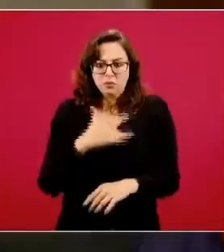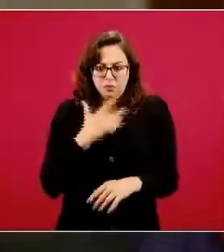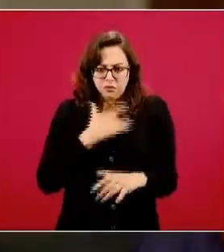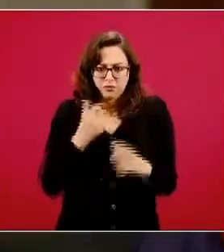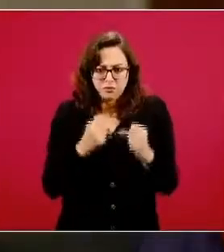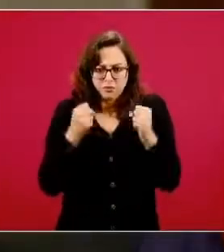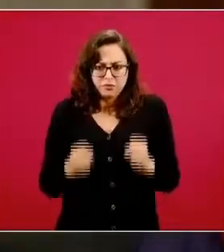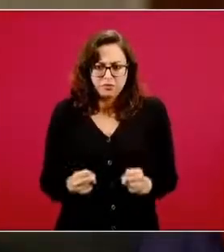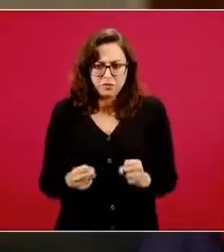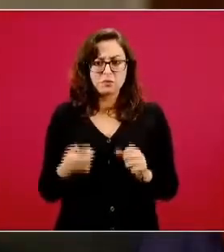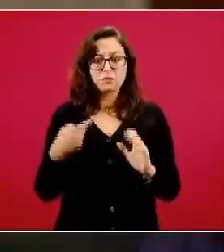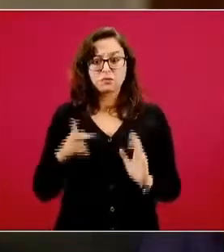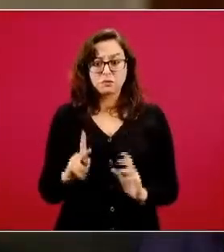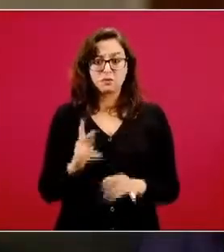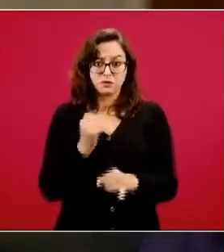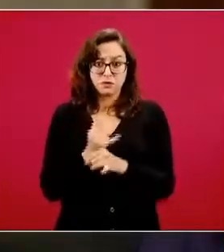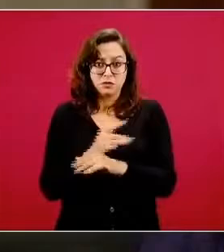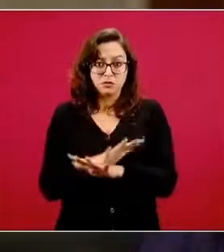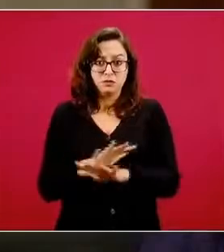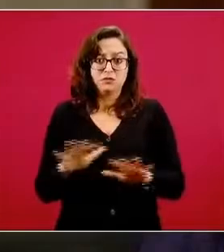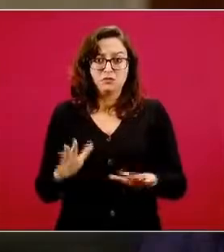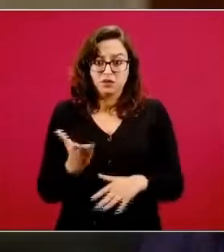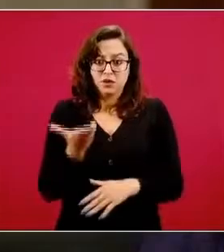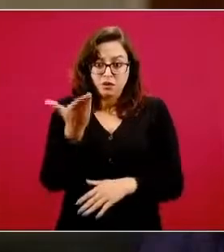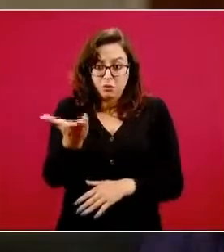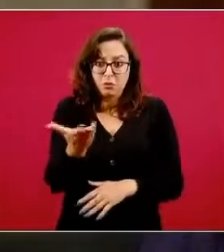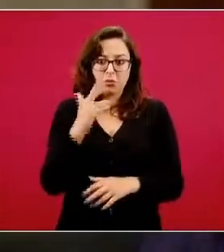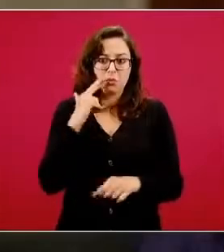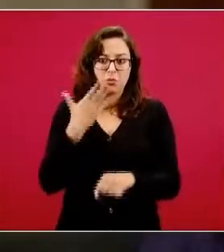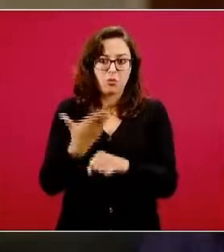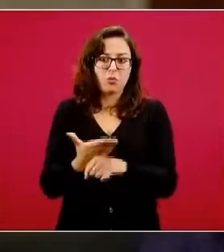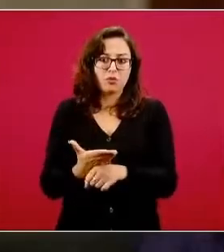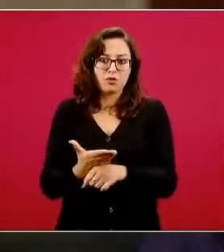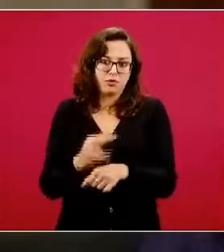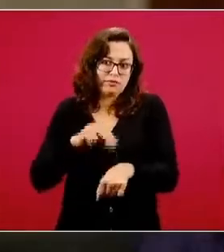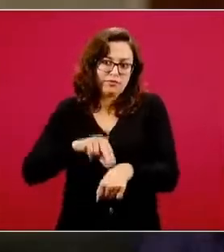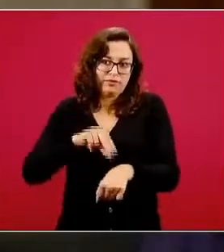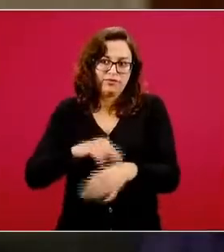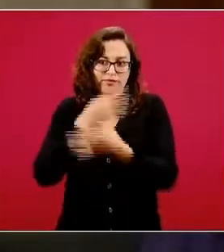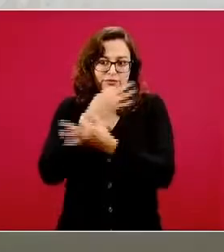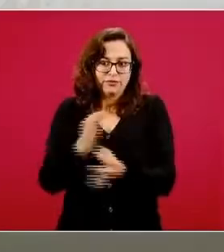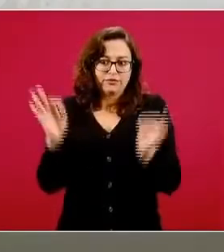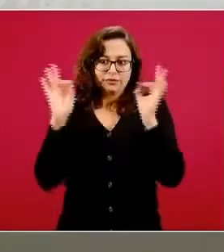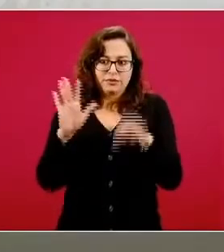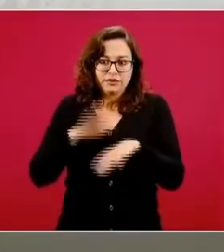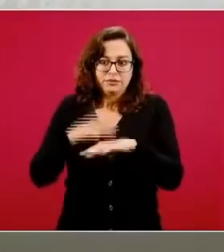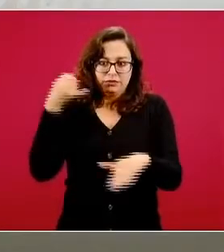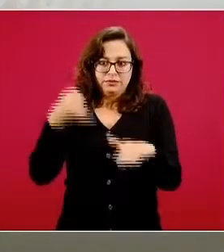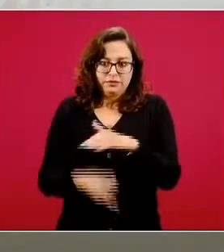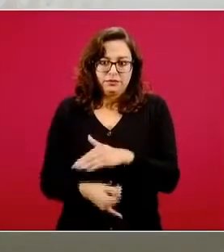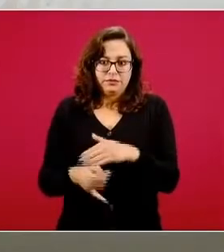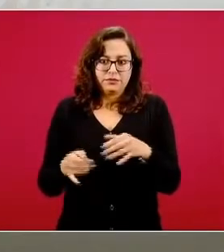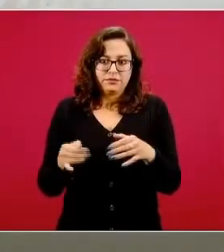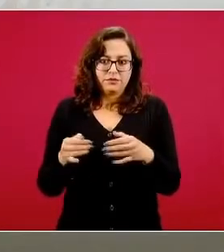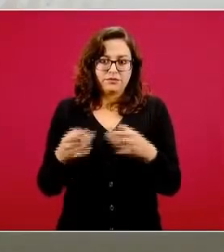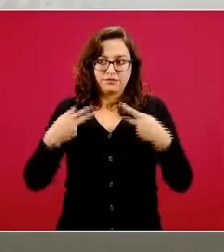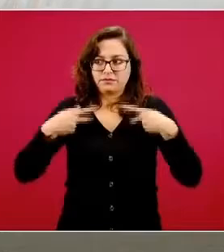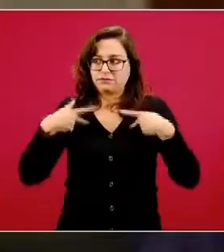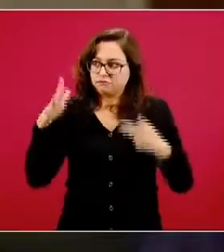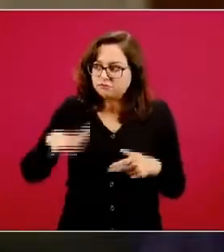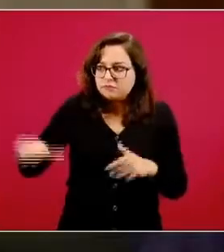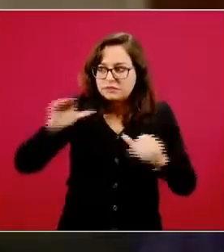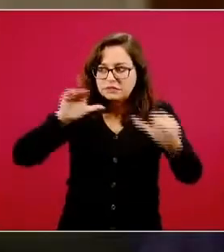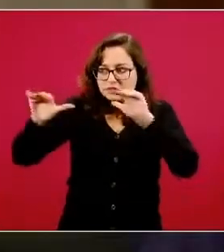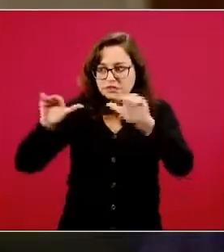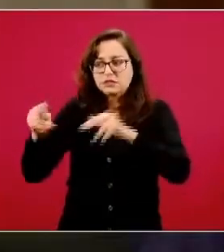pero sí sería bueno una información médica de alguien responsable de este tema, ampliar esta información para convencer a la población de que